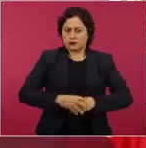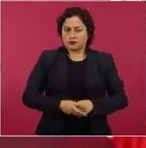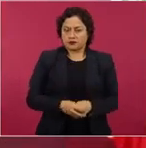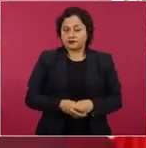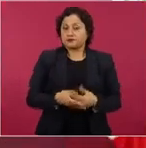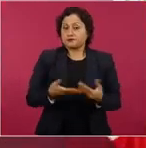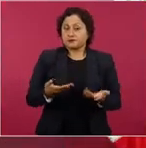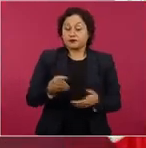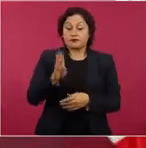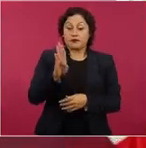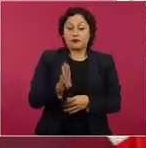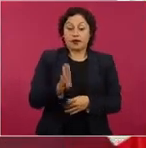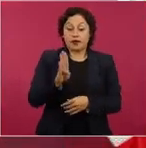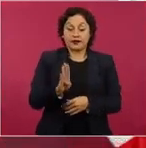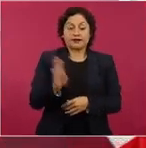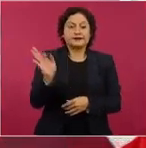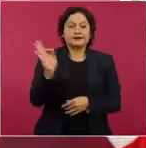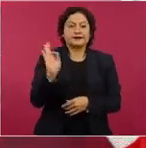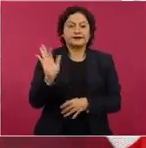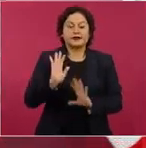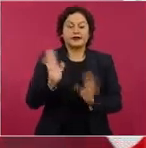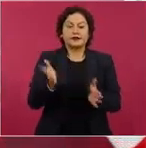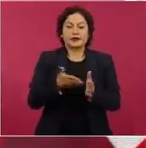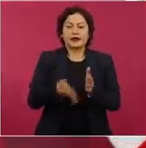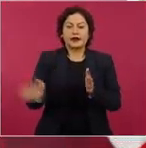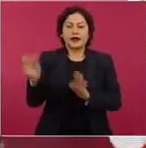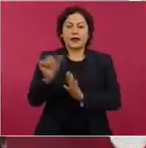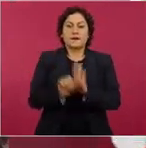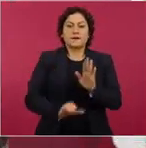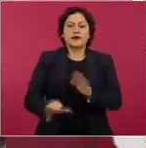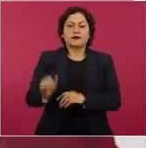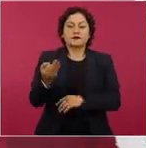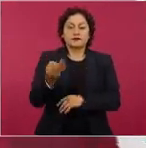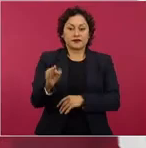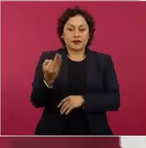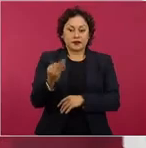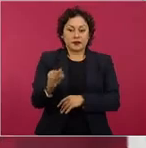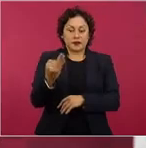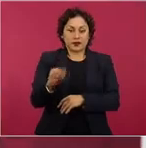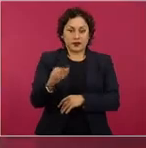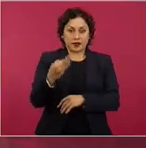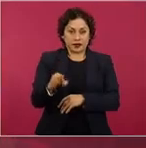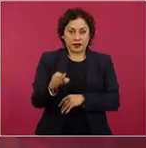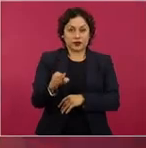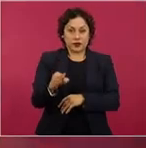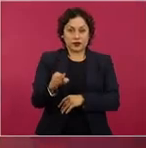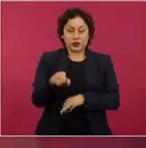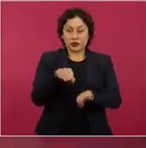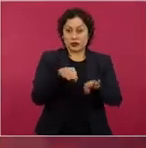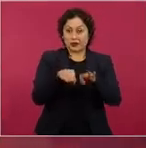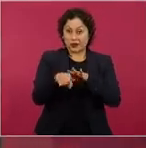que este febrero en creación de empleos sea